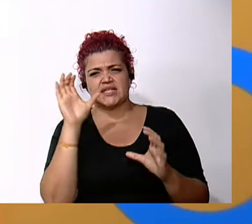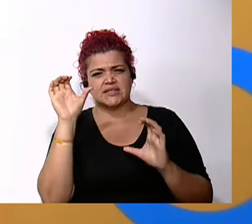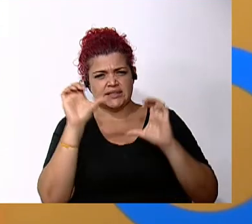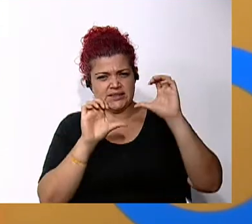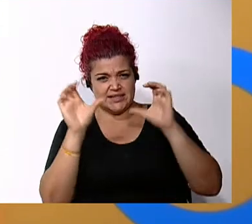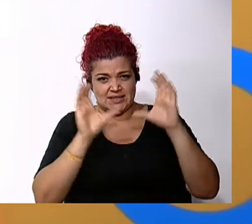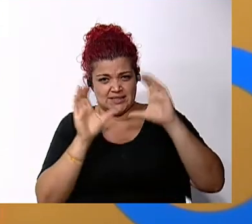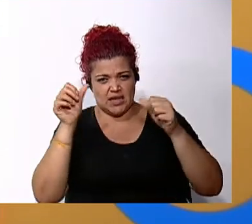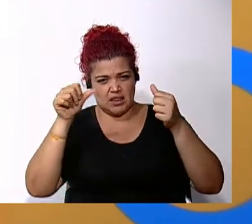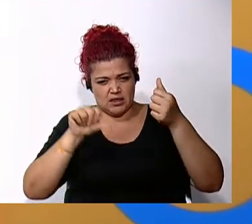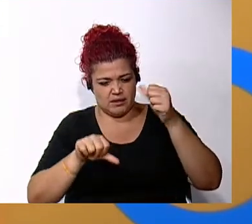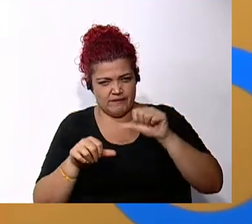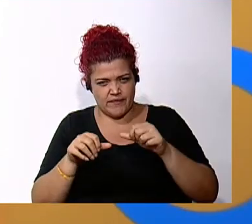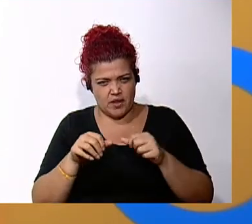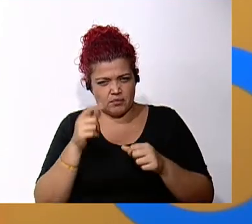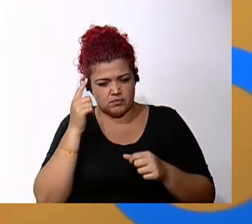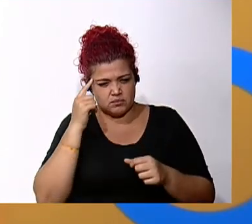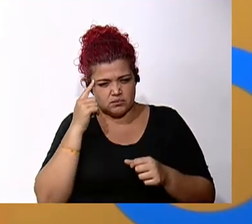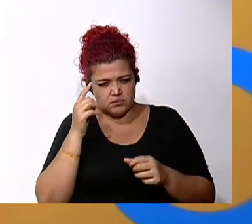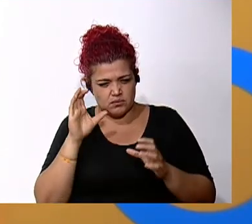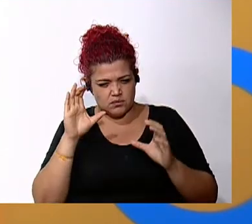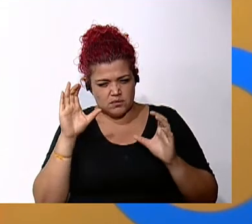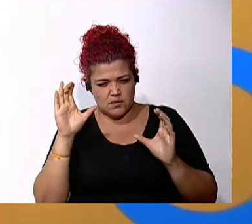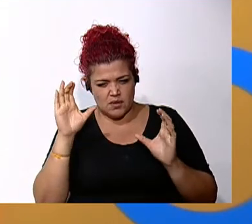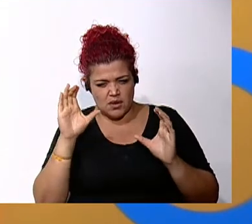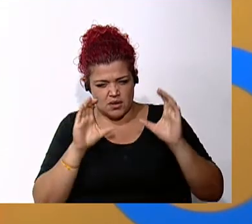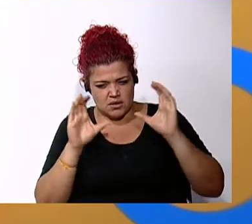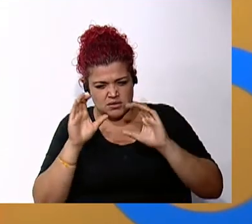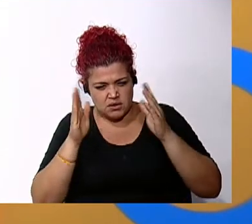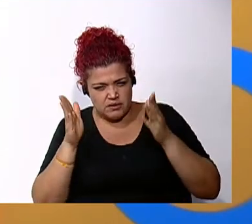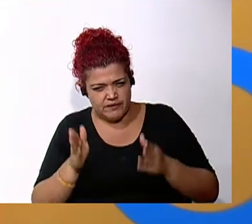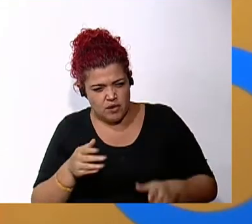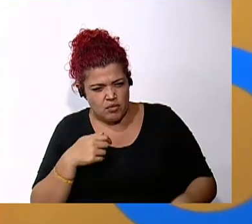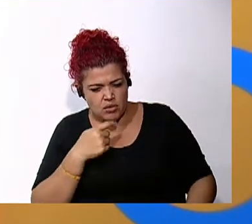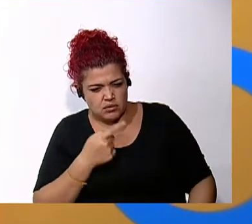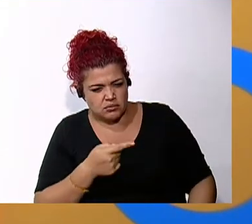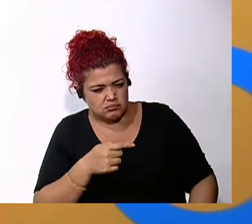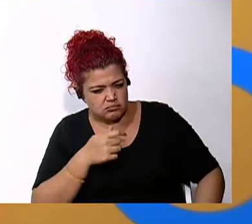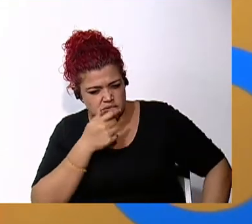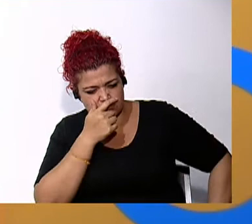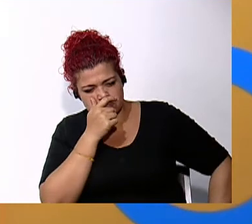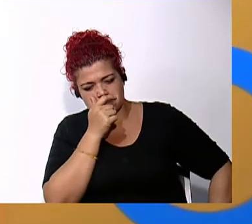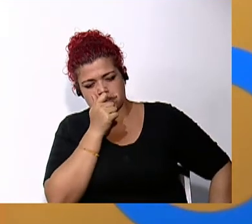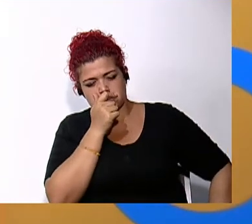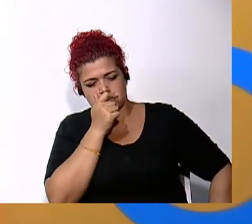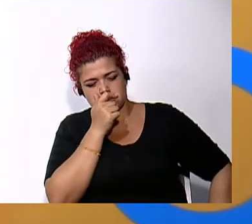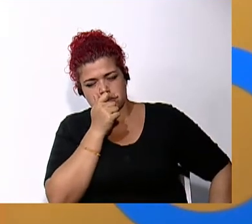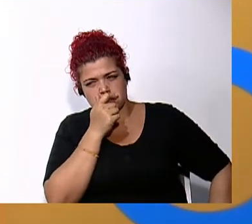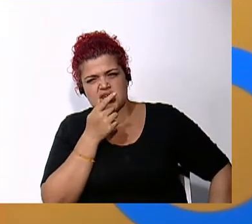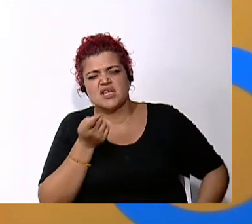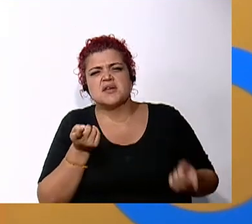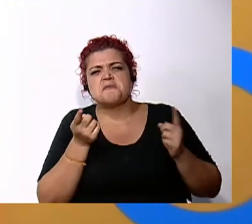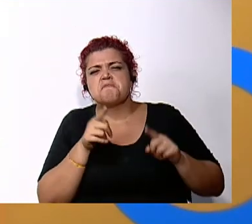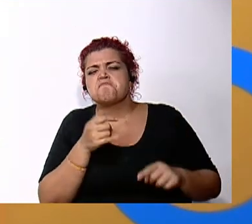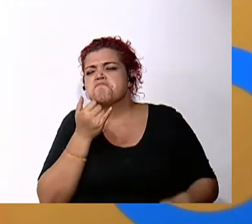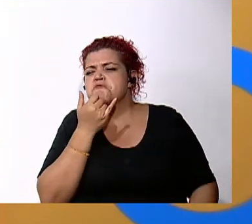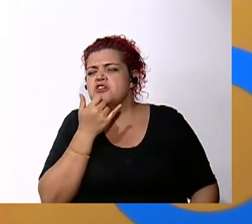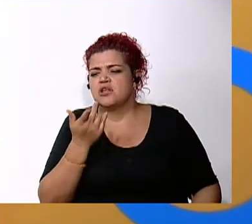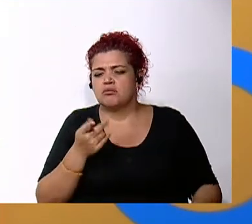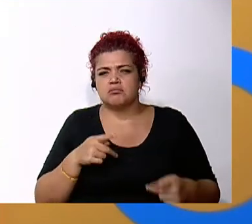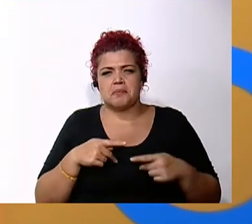un ser vivo? Y en este caso experimentó con un ratón. Puso el ratón en el